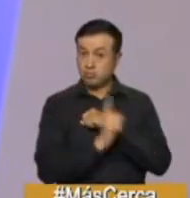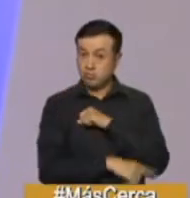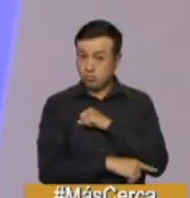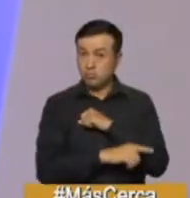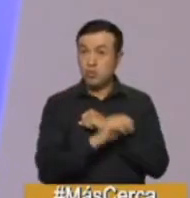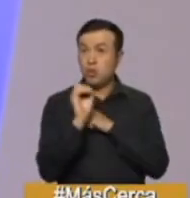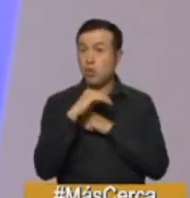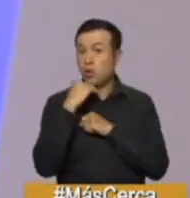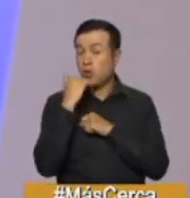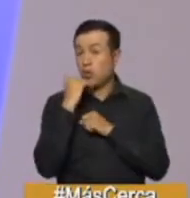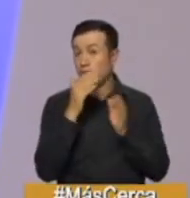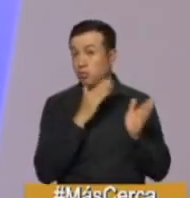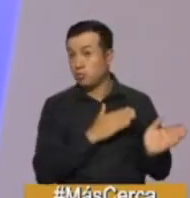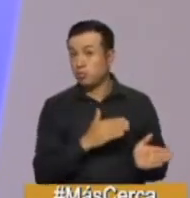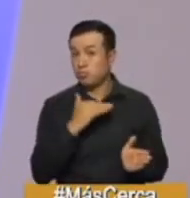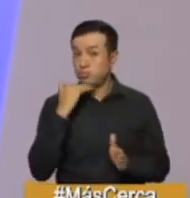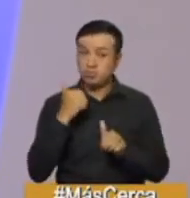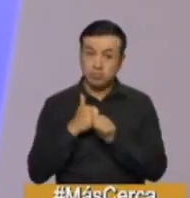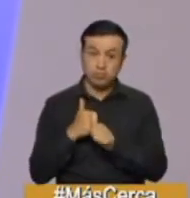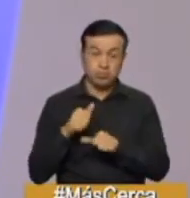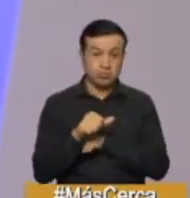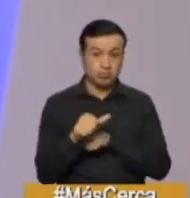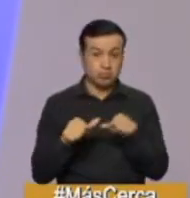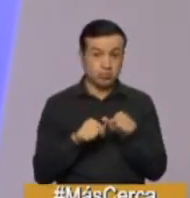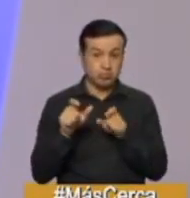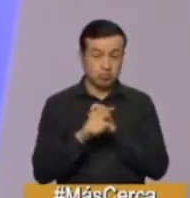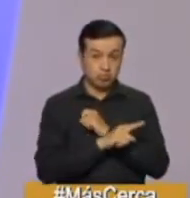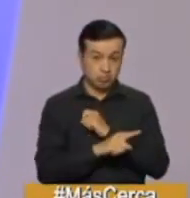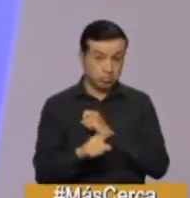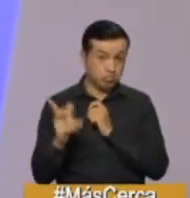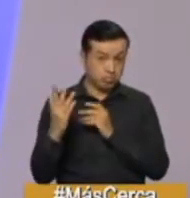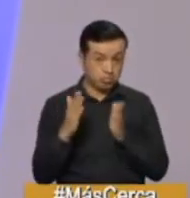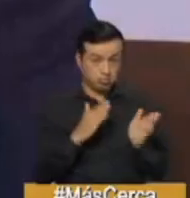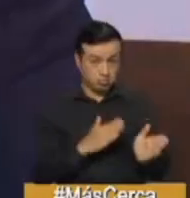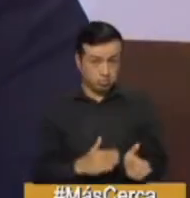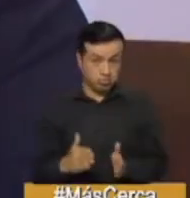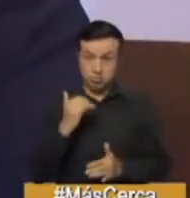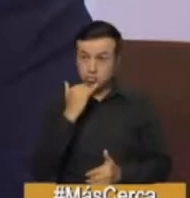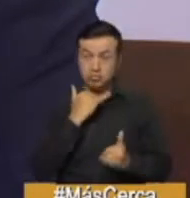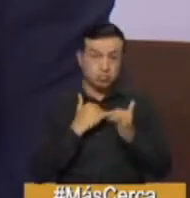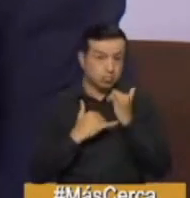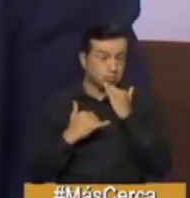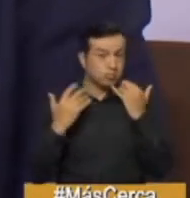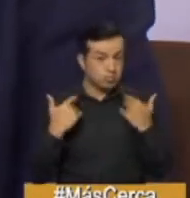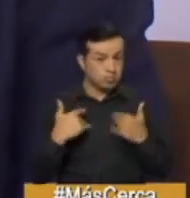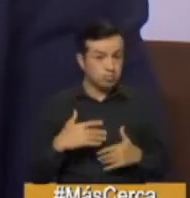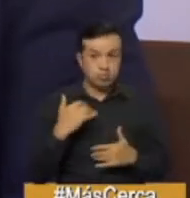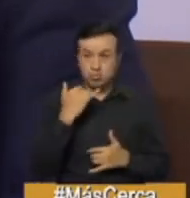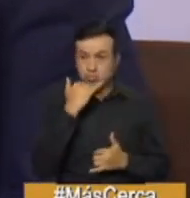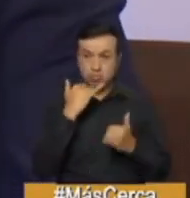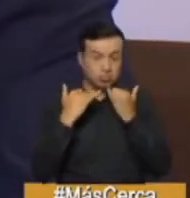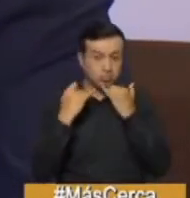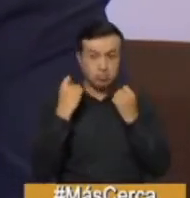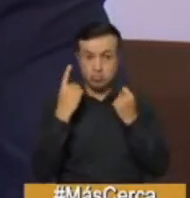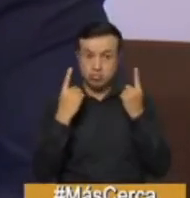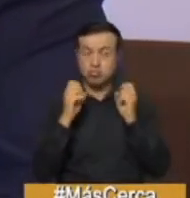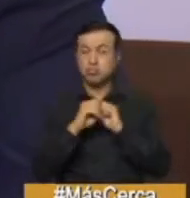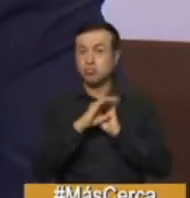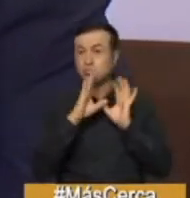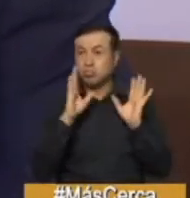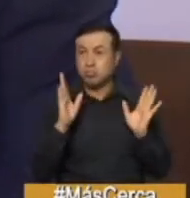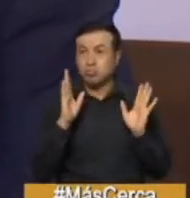o hay algún tipo de seguimiento de asesoramiento para que yo cumplan lo que no si hay un incumplimiento que es una violación flagrante se pone